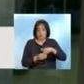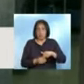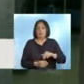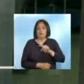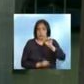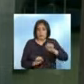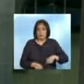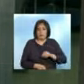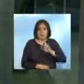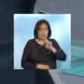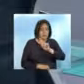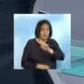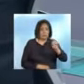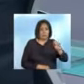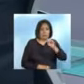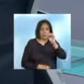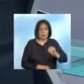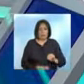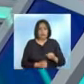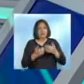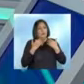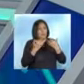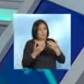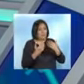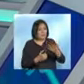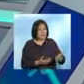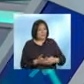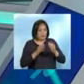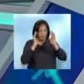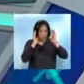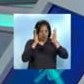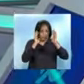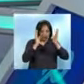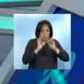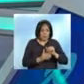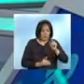resultados al 100%. Gracias, Karina. Entonces estaremos atentos a esa información.